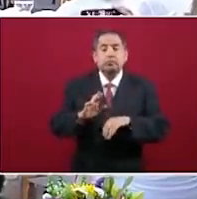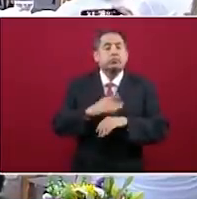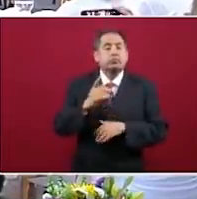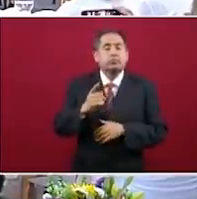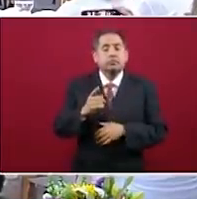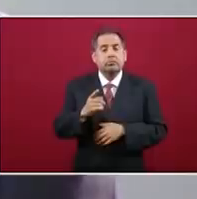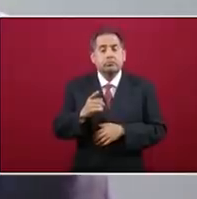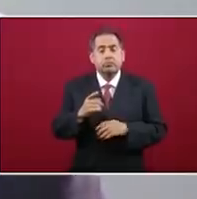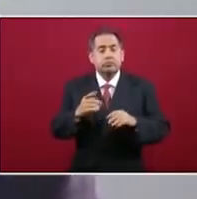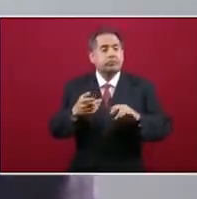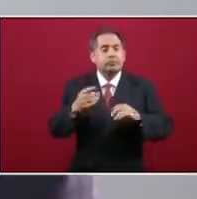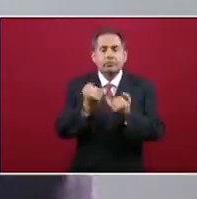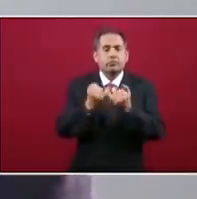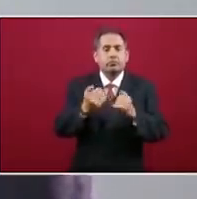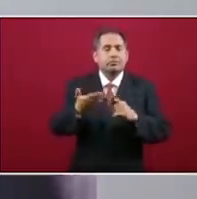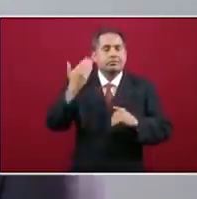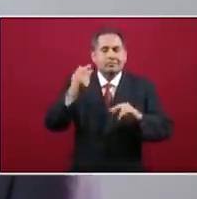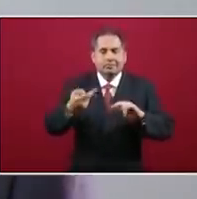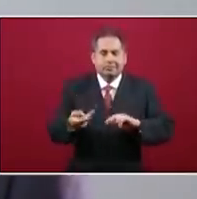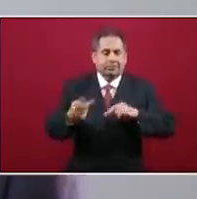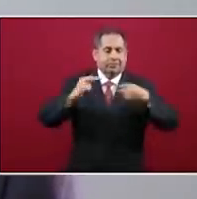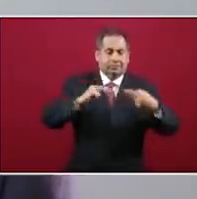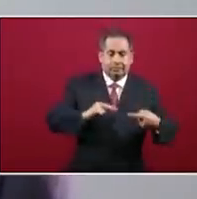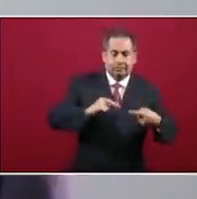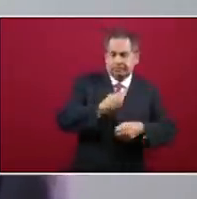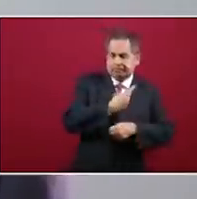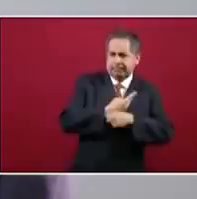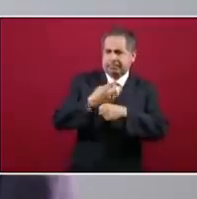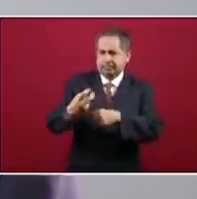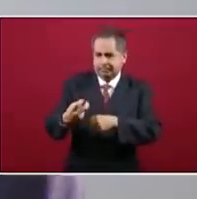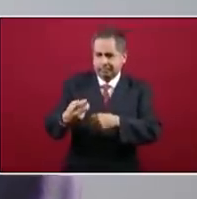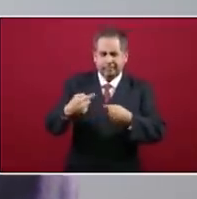nosotros estábamos en la oposición, a mí me invitaban,